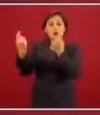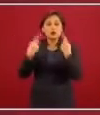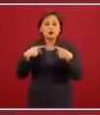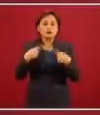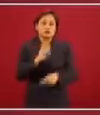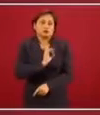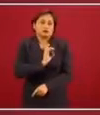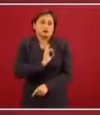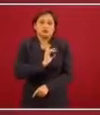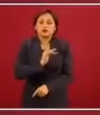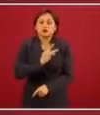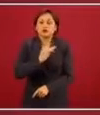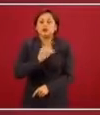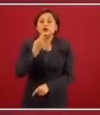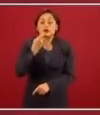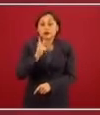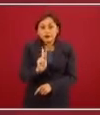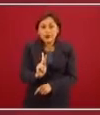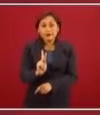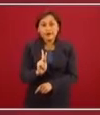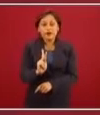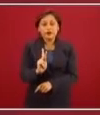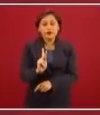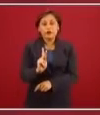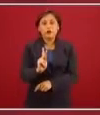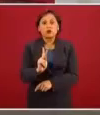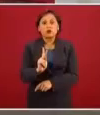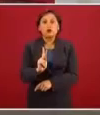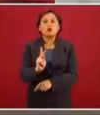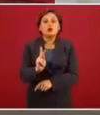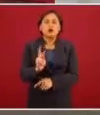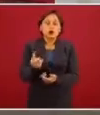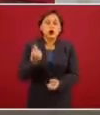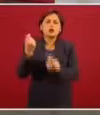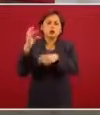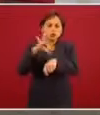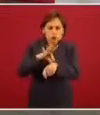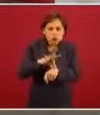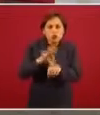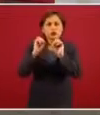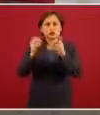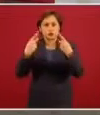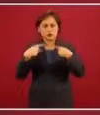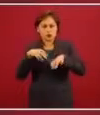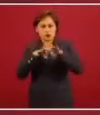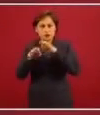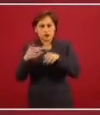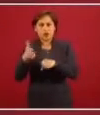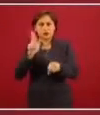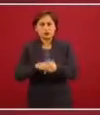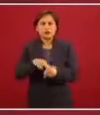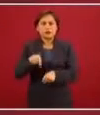riesgo, hay profesionales de la salud o incluso personal auxiliar de los hospitales que quiere usar la